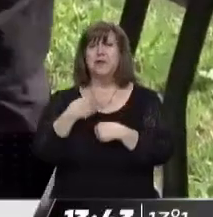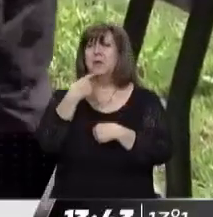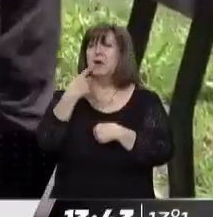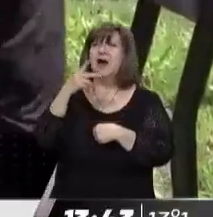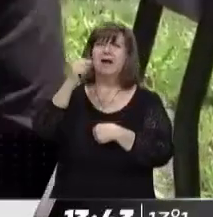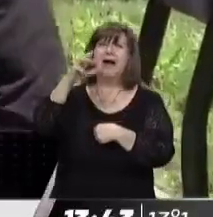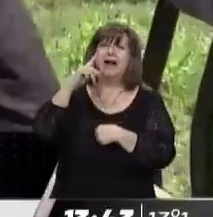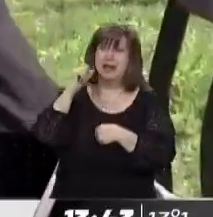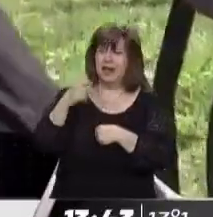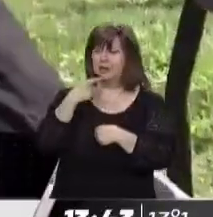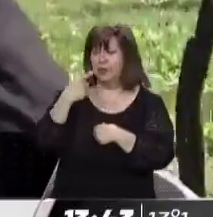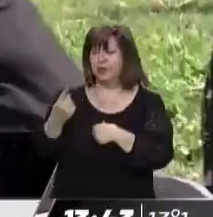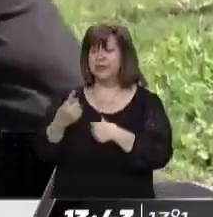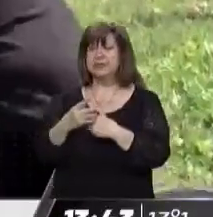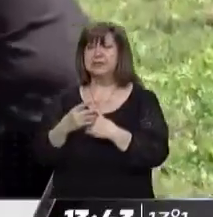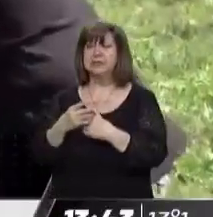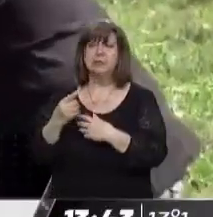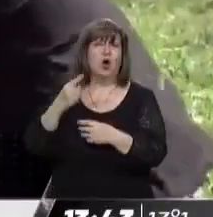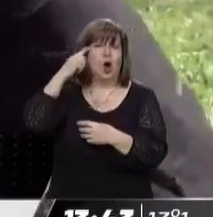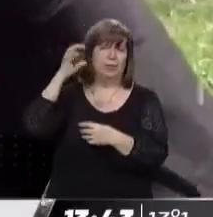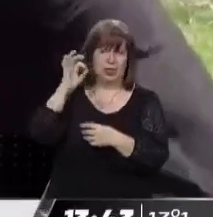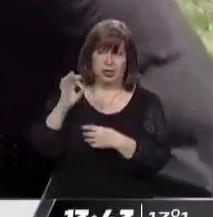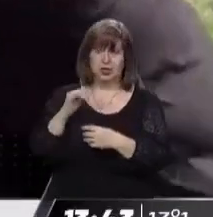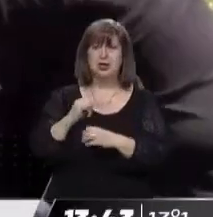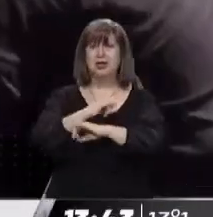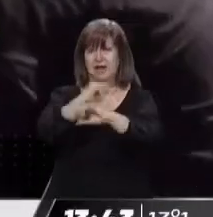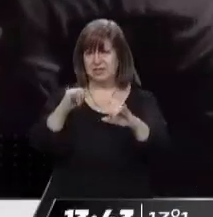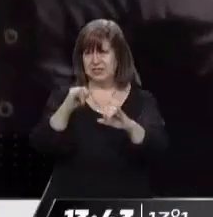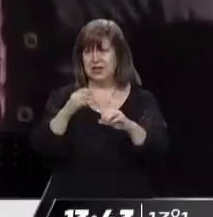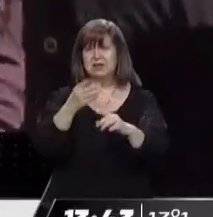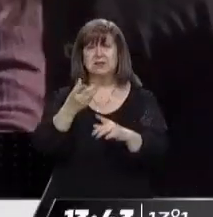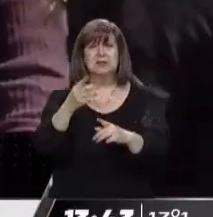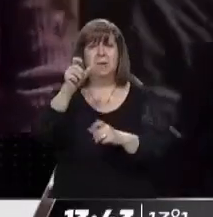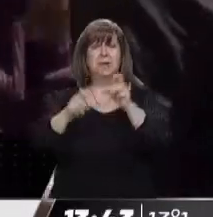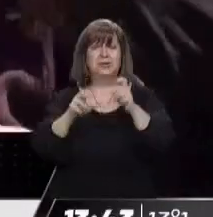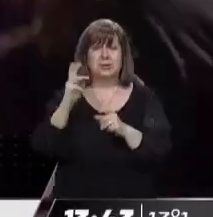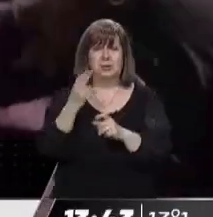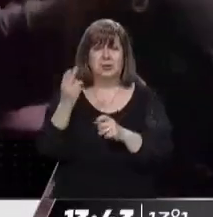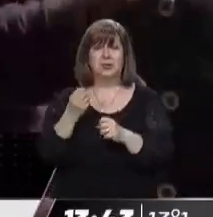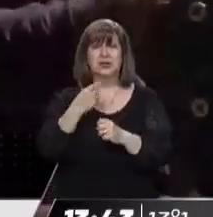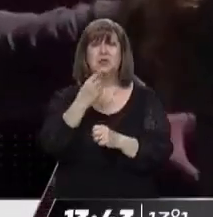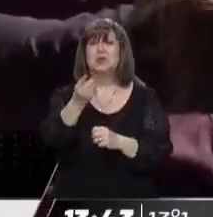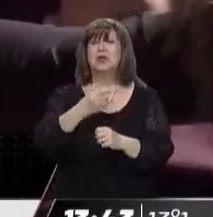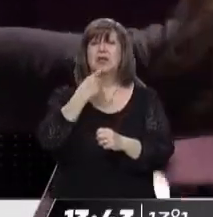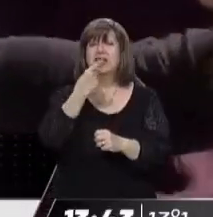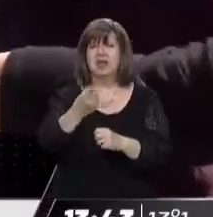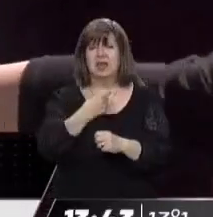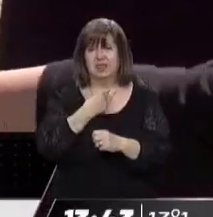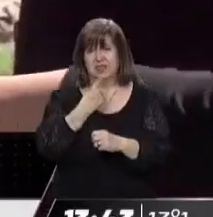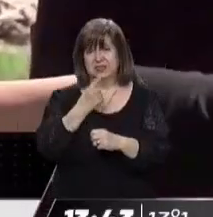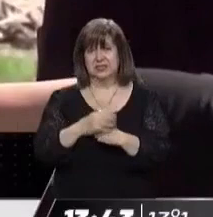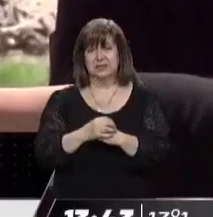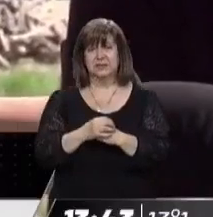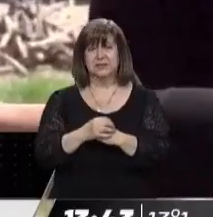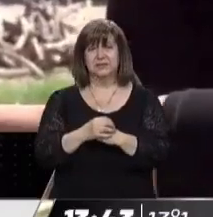a toda esa gente que a través de los medios siempre decimos algo por gente que se puede morir y que no hacen nada Mira